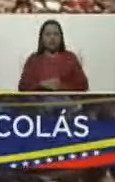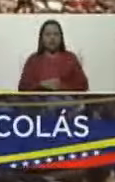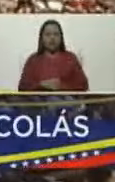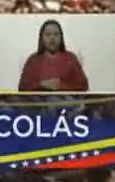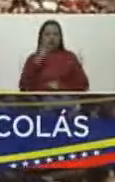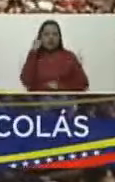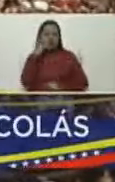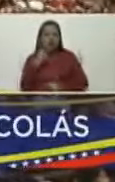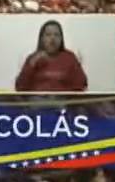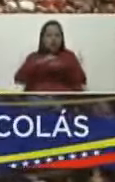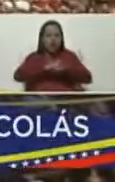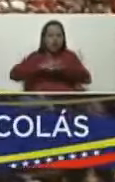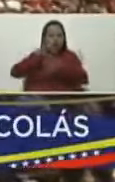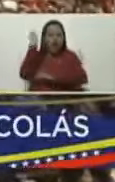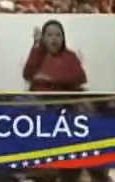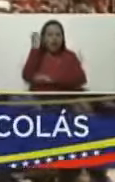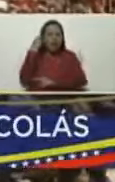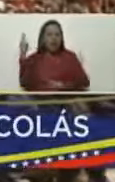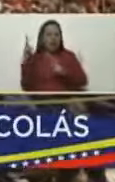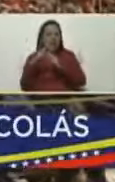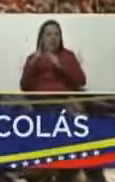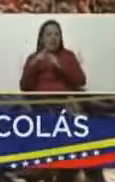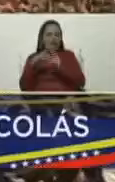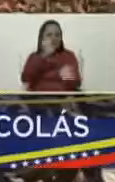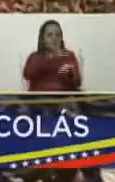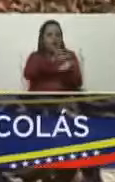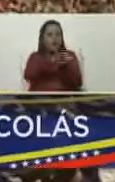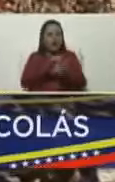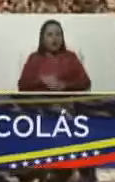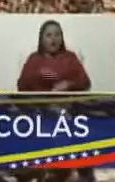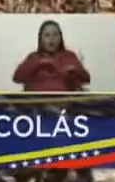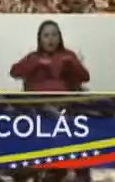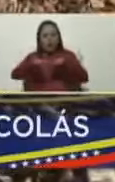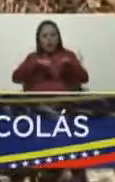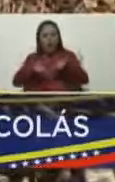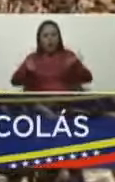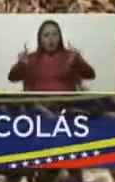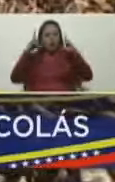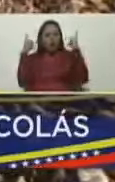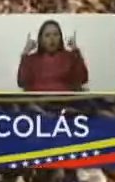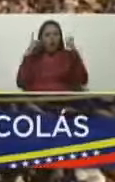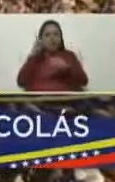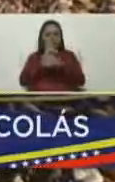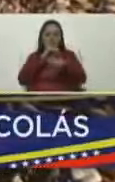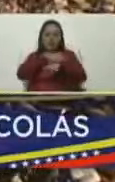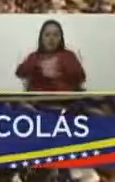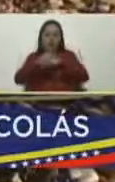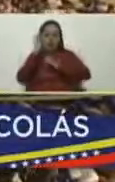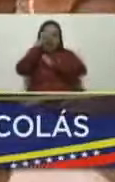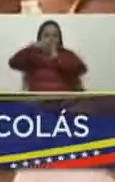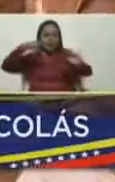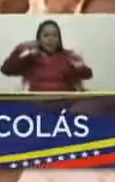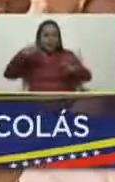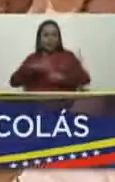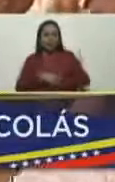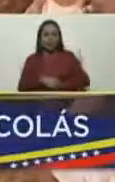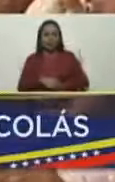Sucre, Trujillo, Apure, Táchira, Nueva Esparta, Cojedes, La Guaira, del Tabacuro y Amazonas.